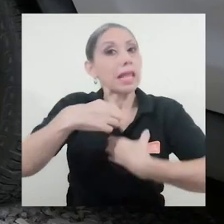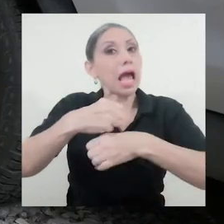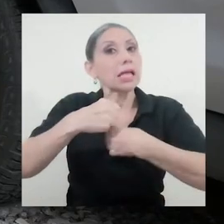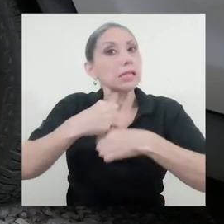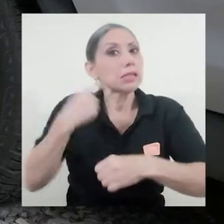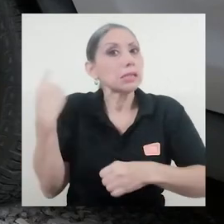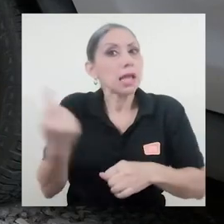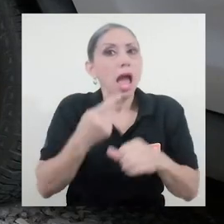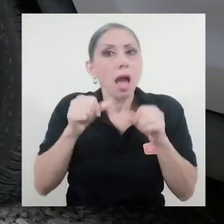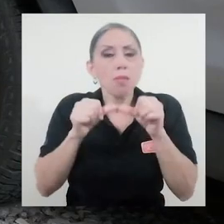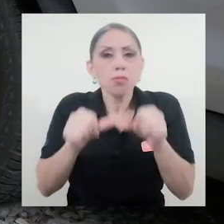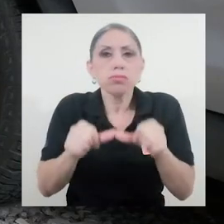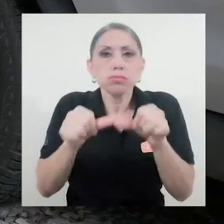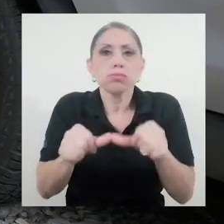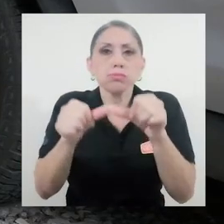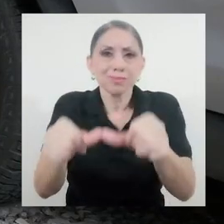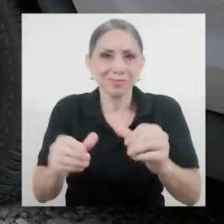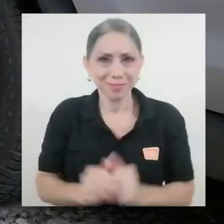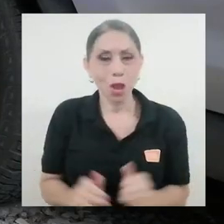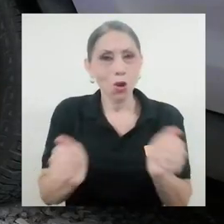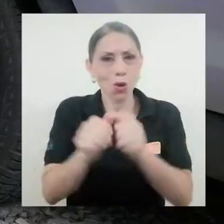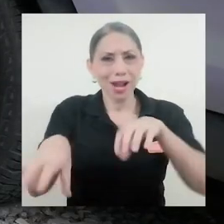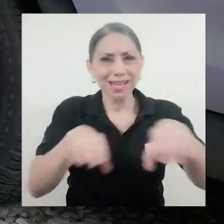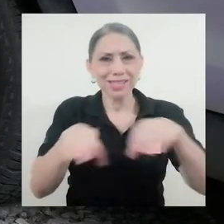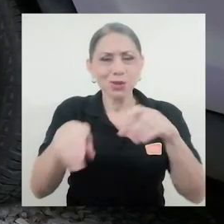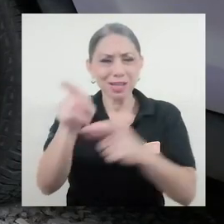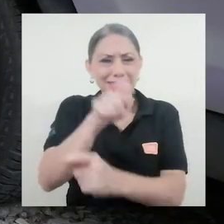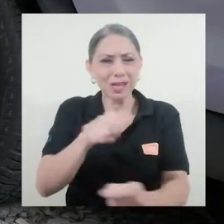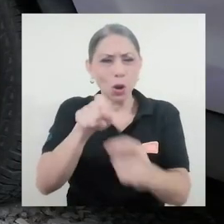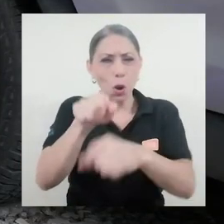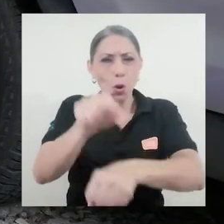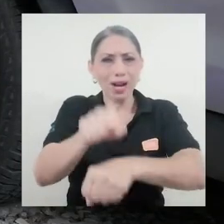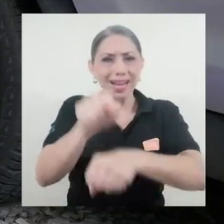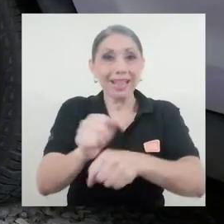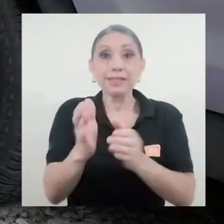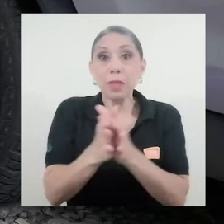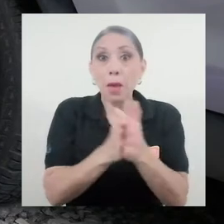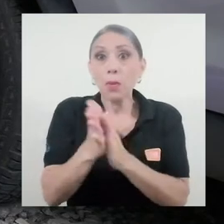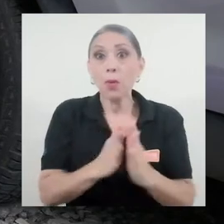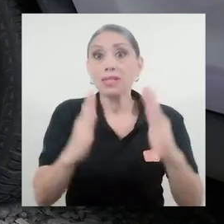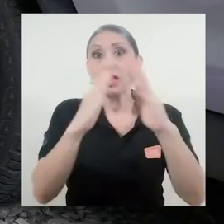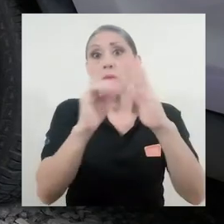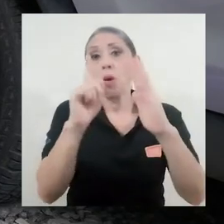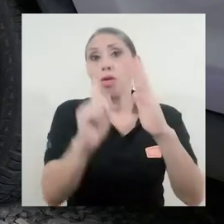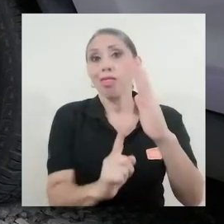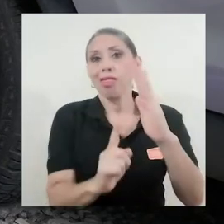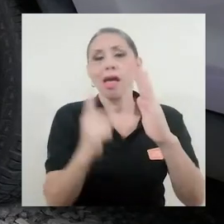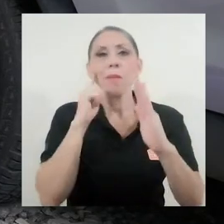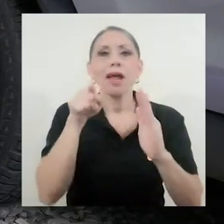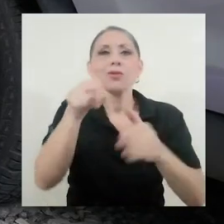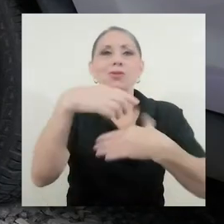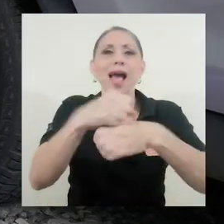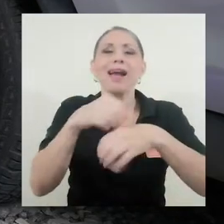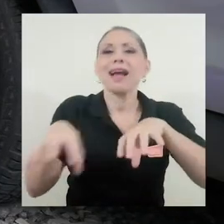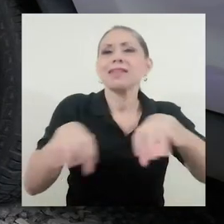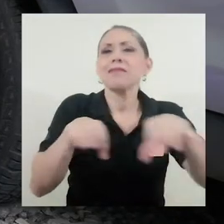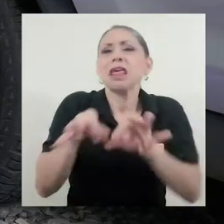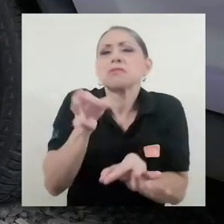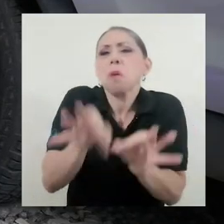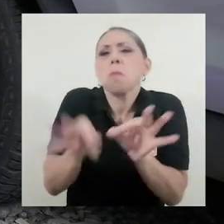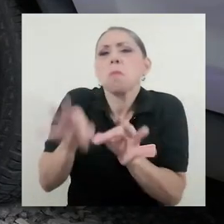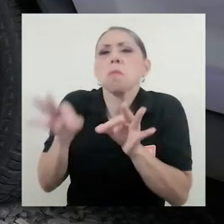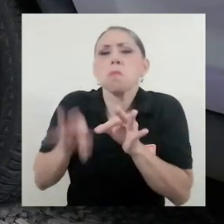ser permanente, con acciones concretas. Aproveche esta cuarentena para realizar actividades sencillas